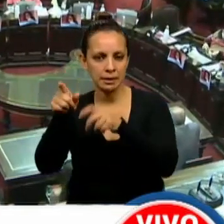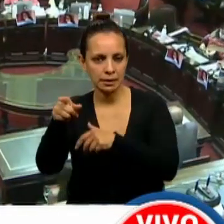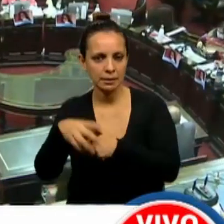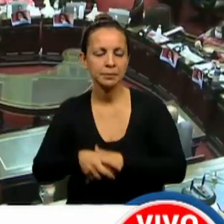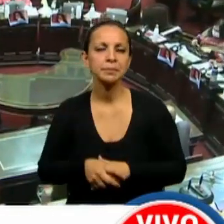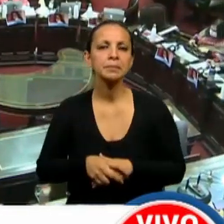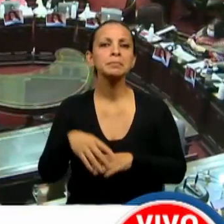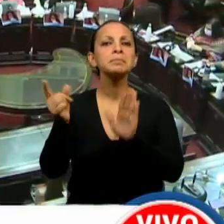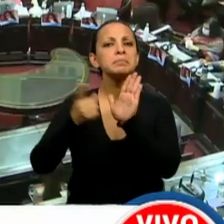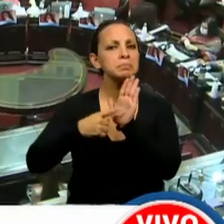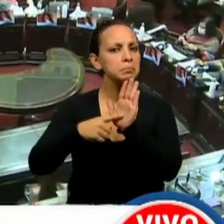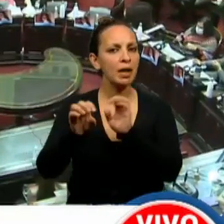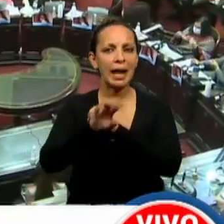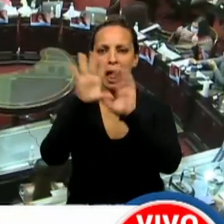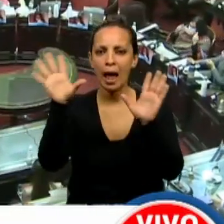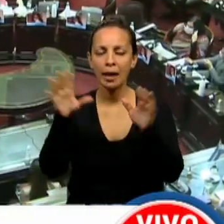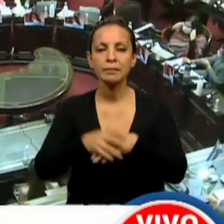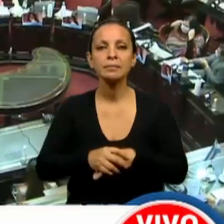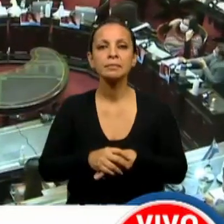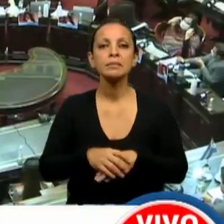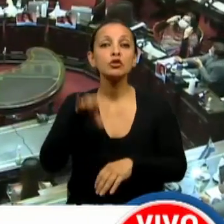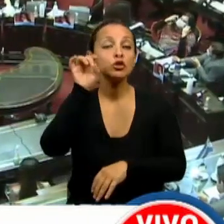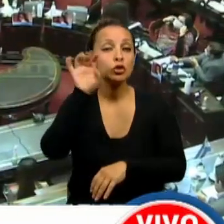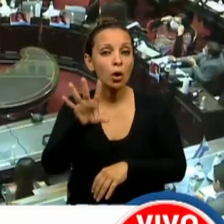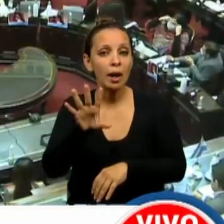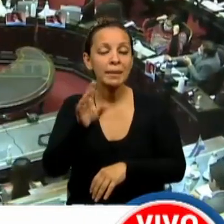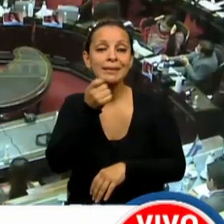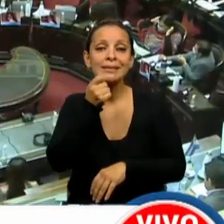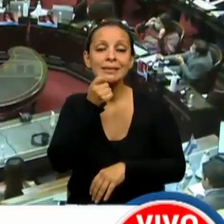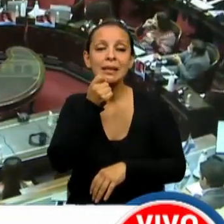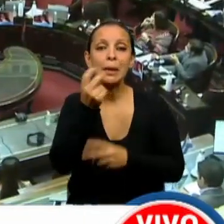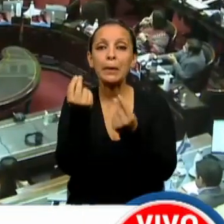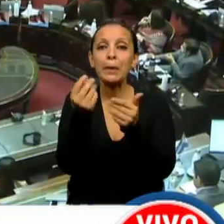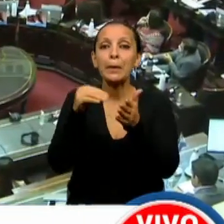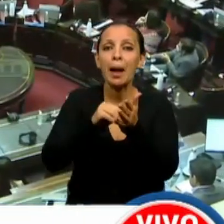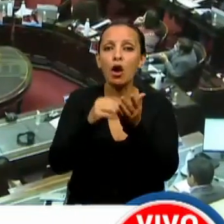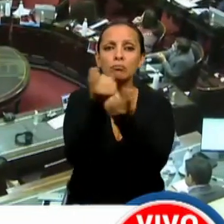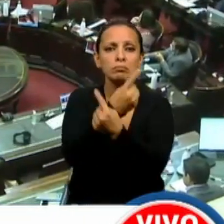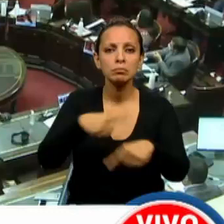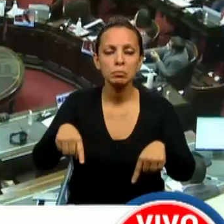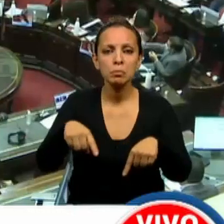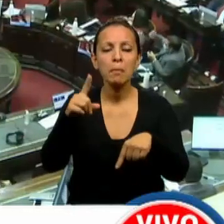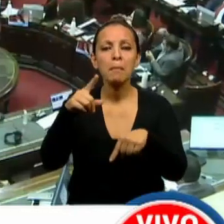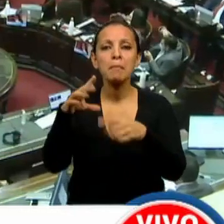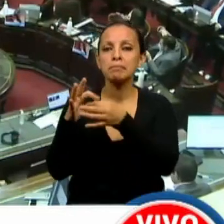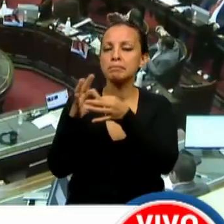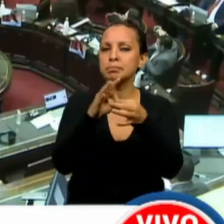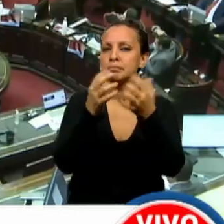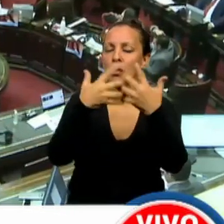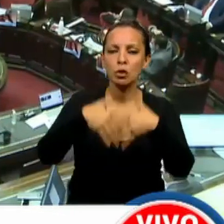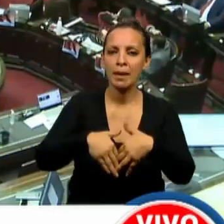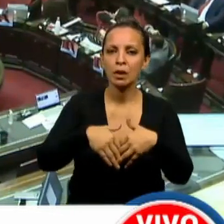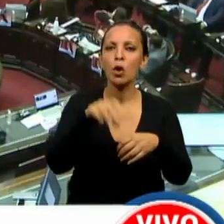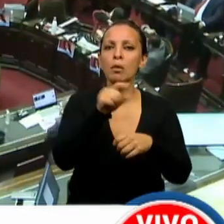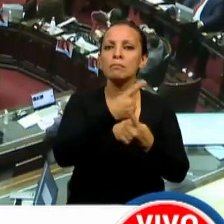Y la norma es clara, solo excepcionalmente, cuando el valor de los insumos impacte sobre los costos de producción y